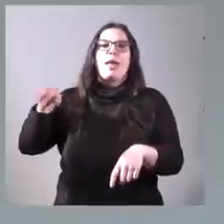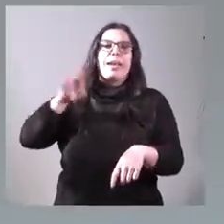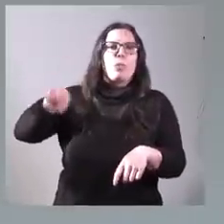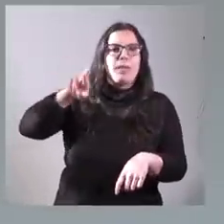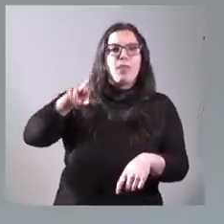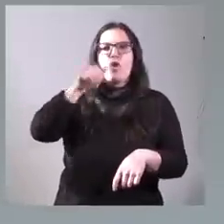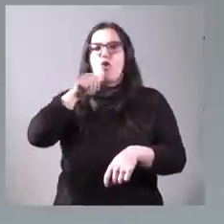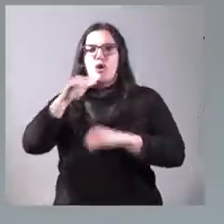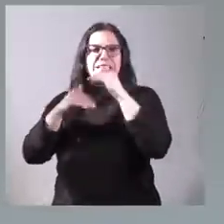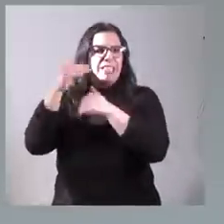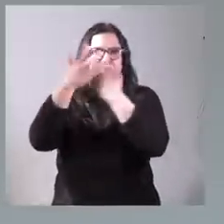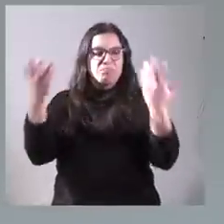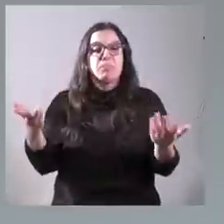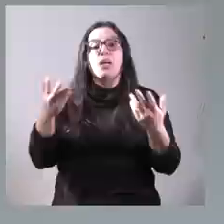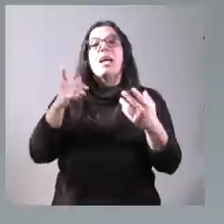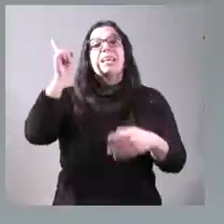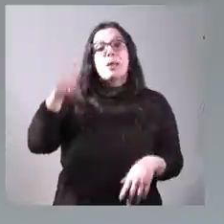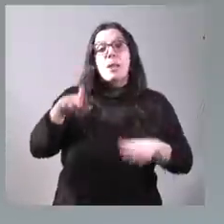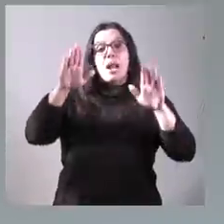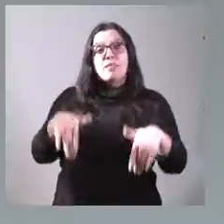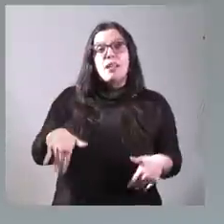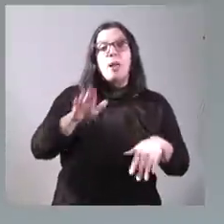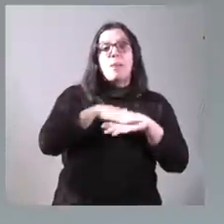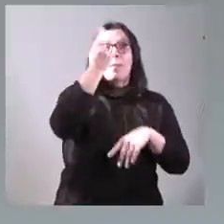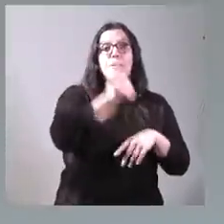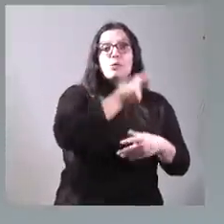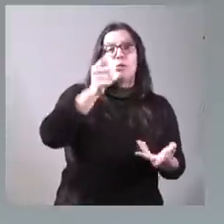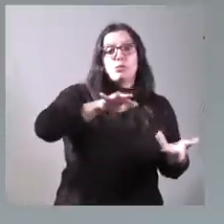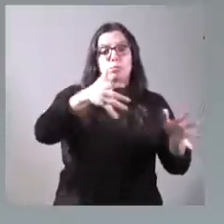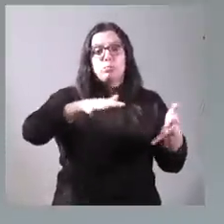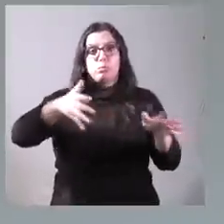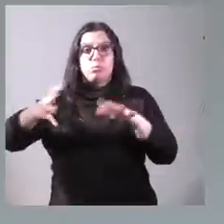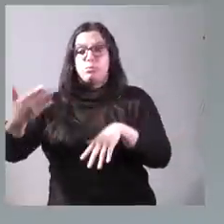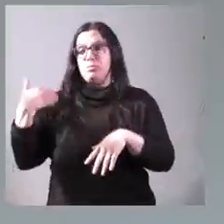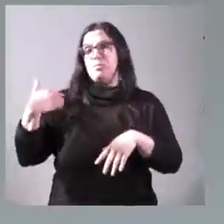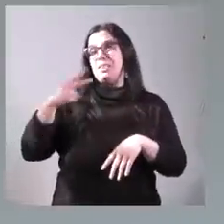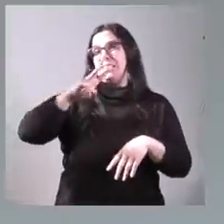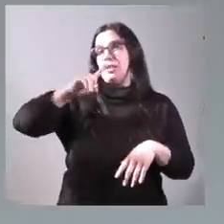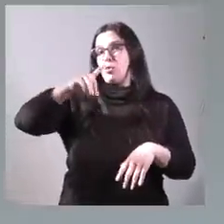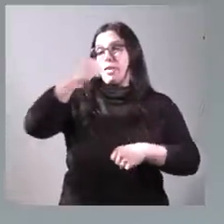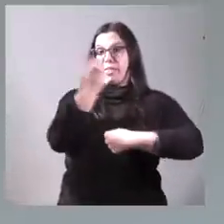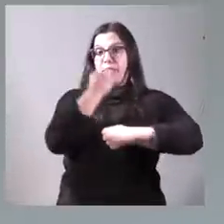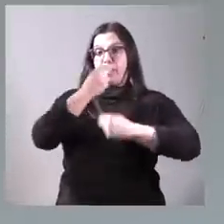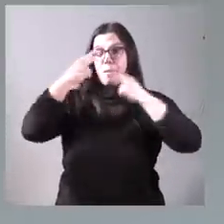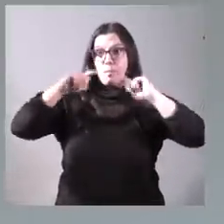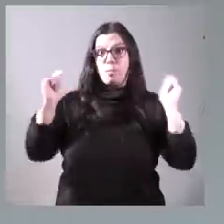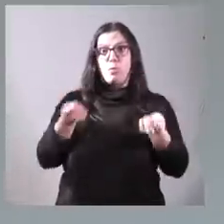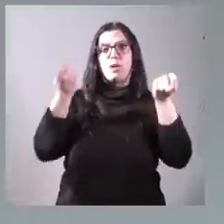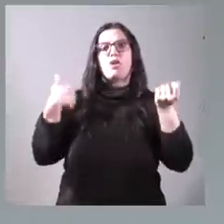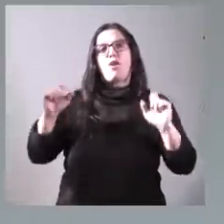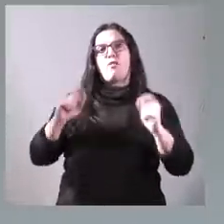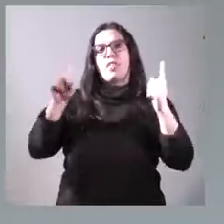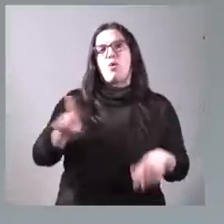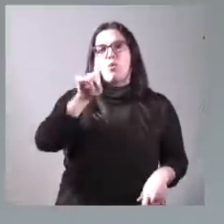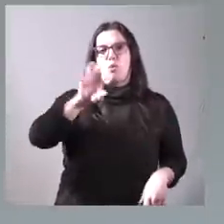resiliencia y que nos permite también por último ir avanzando en la ejecución del presupuesto que se publicó como saben ustedes el 31 de diciembre y que entró en vigor el